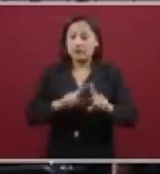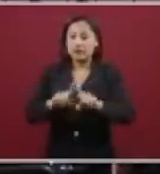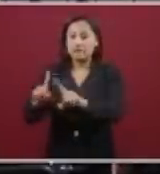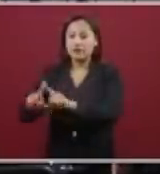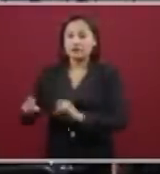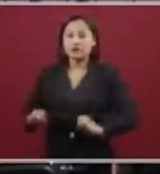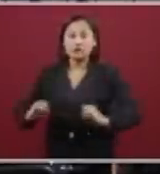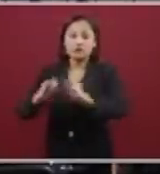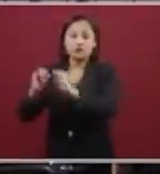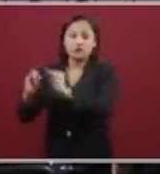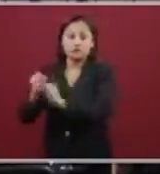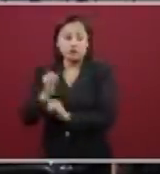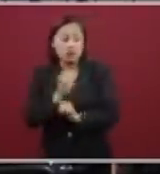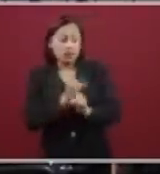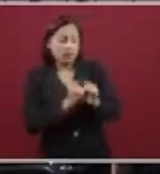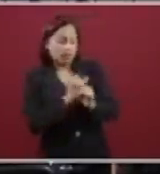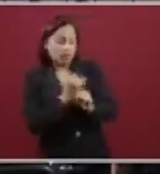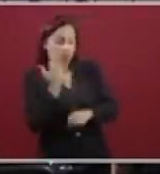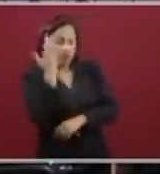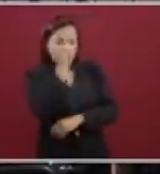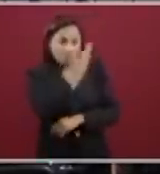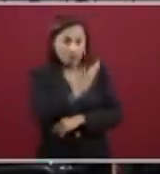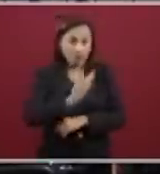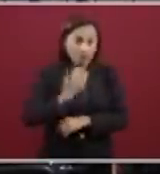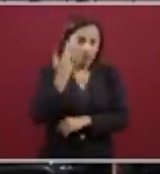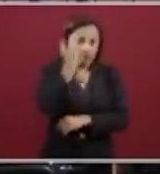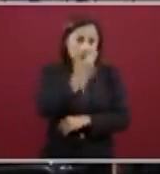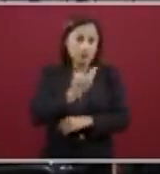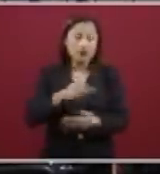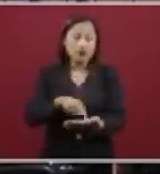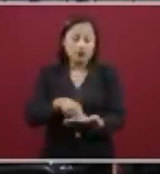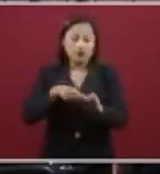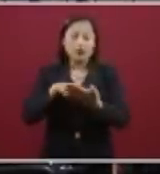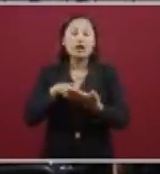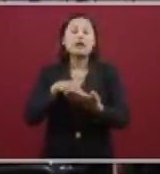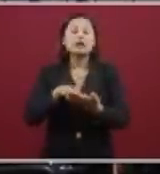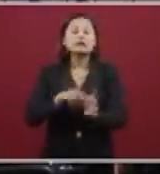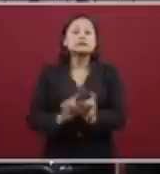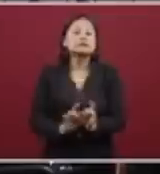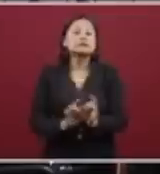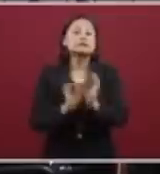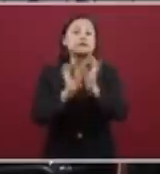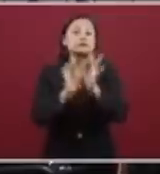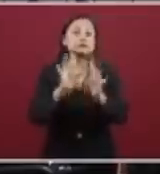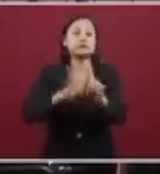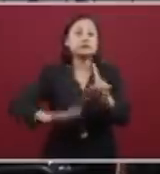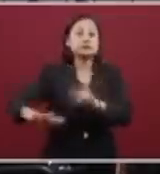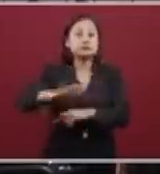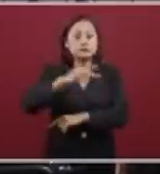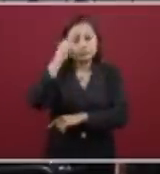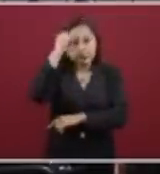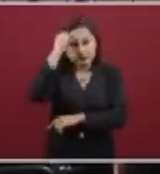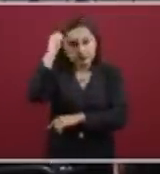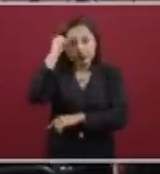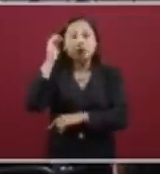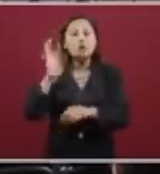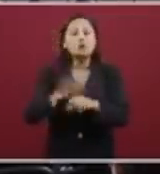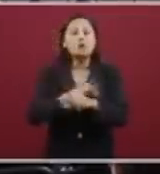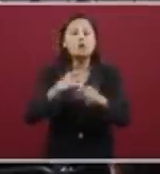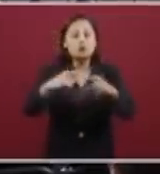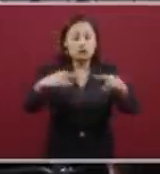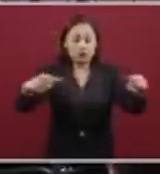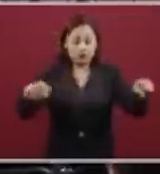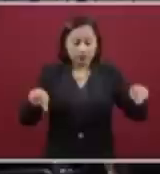se plantearon riesgos diversos en relación con la opción de texcoco debido a que el polígono donde se estaba construyendo está